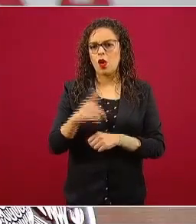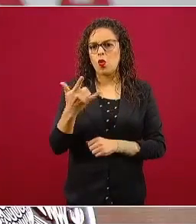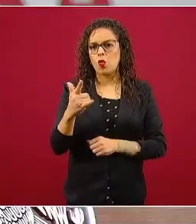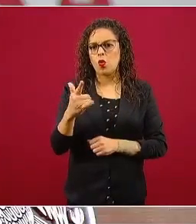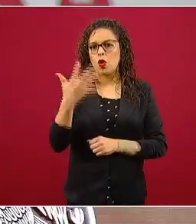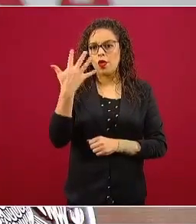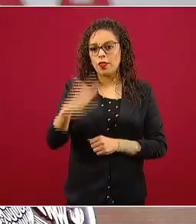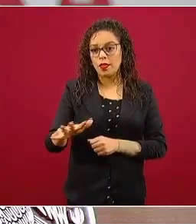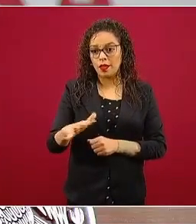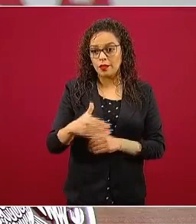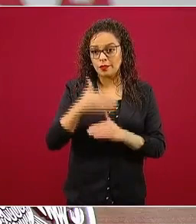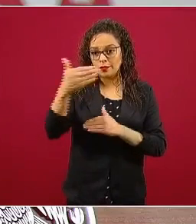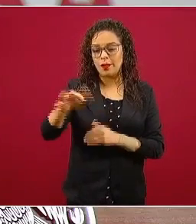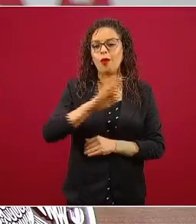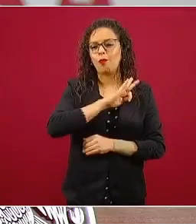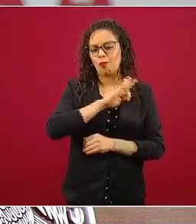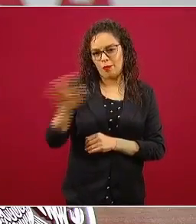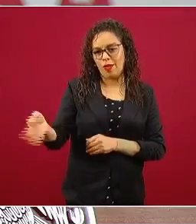hacer la fiesta,